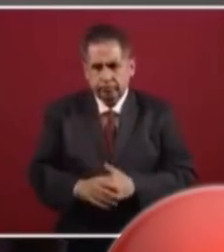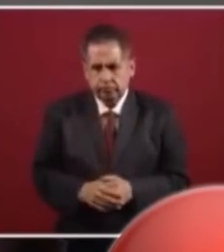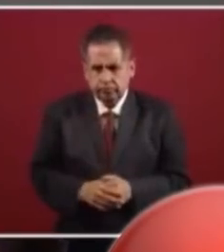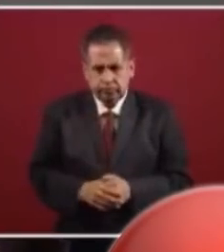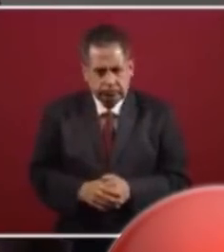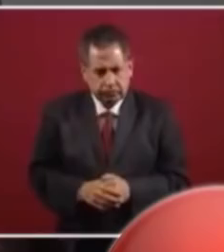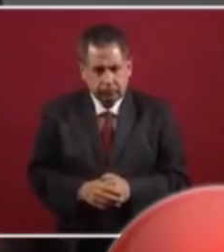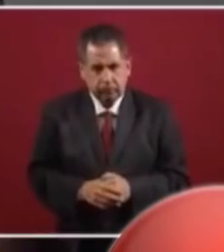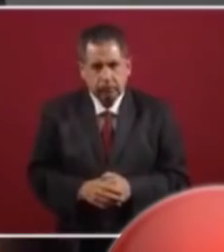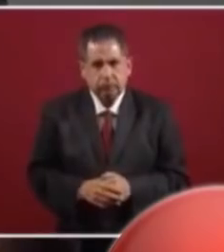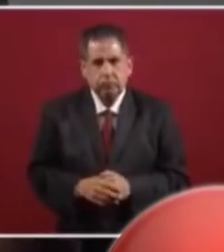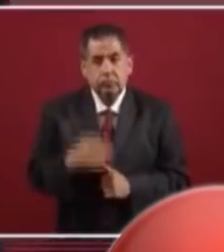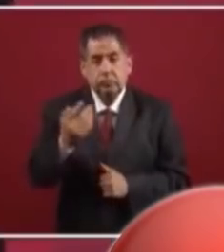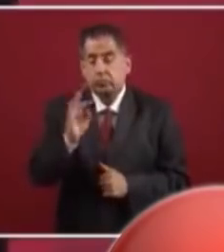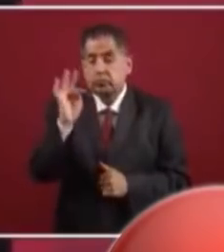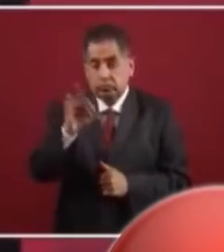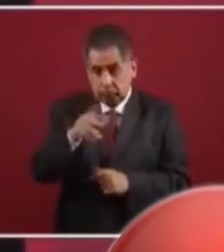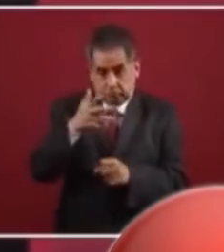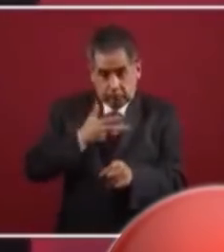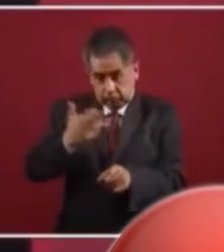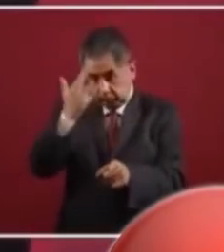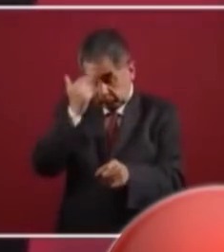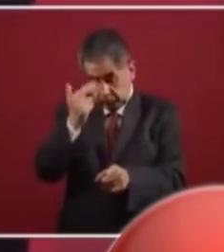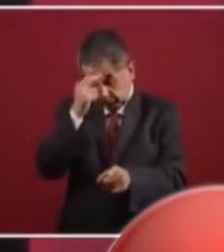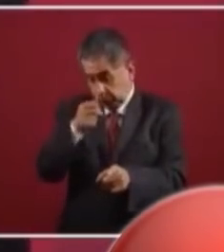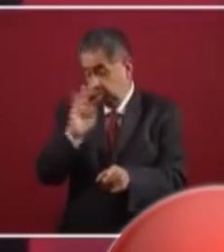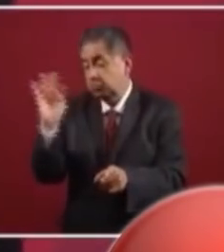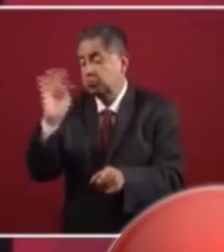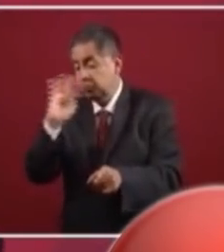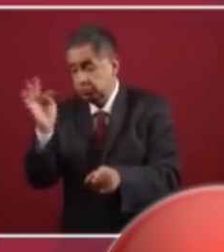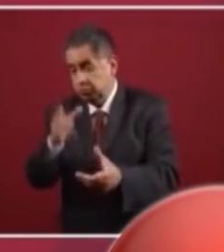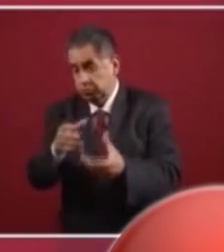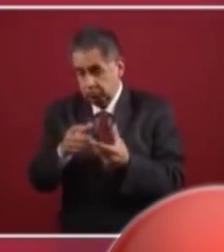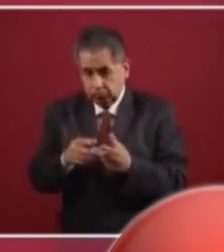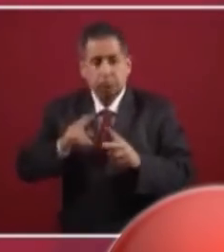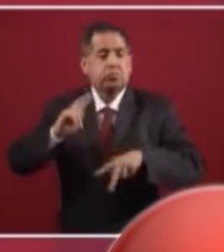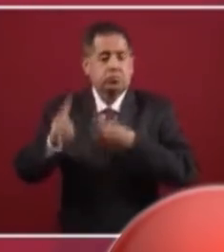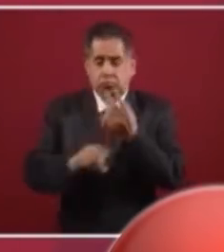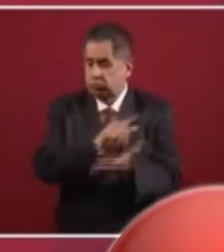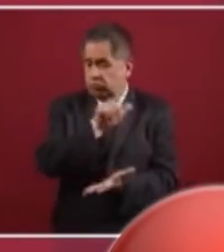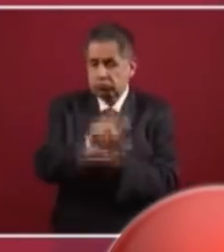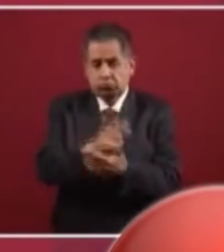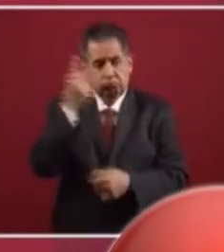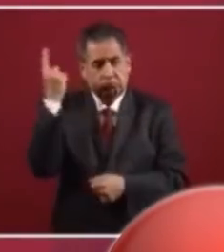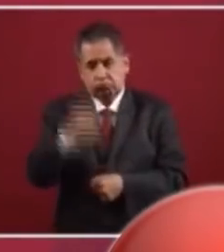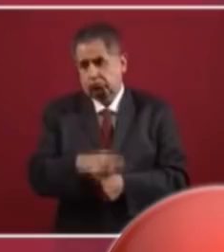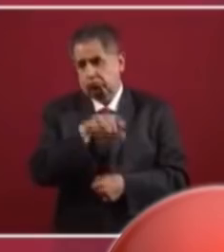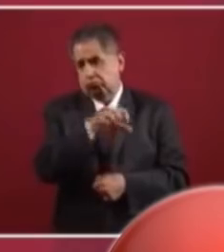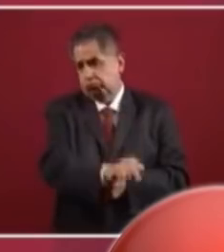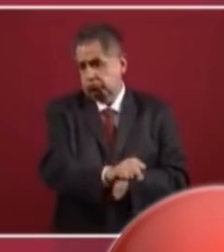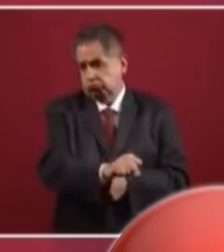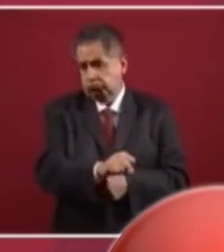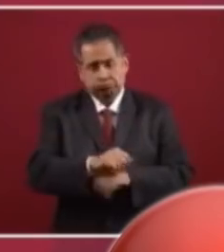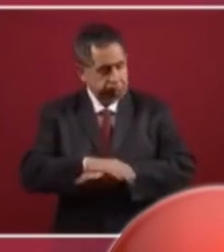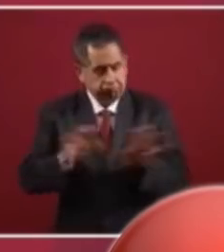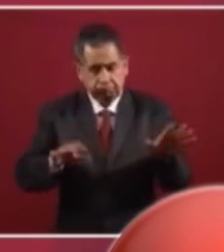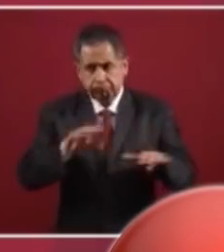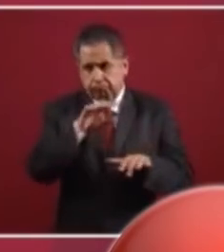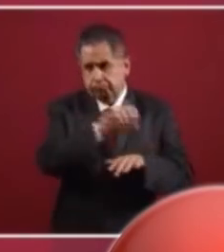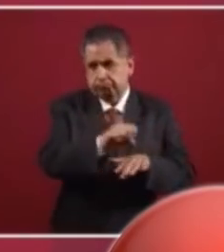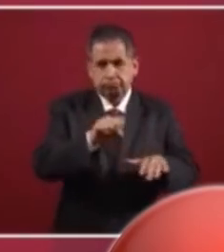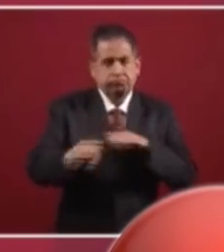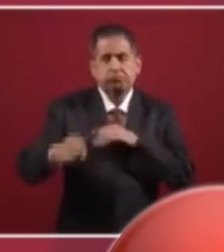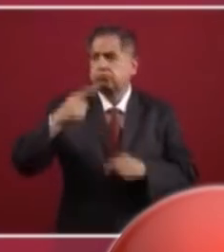si es como tú lo estás planteando se va a proceder legalmente es decir se va a